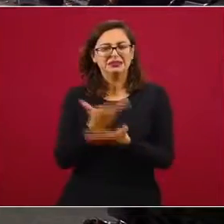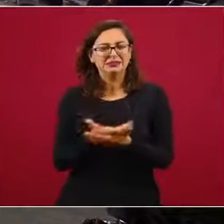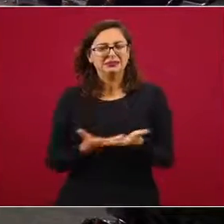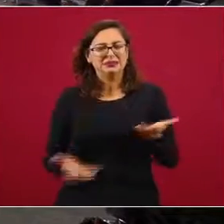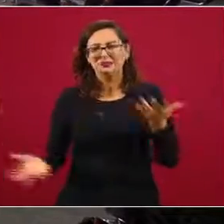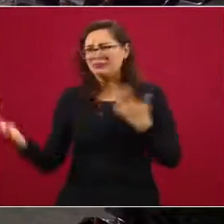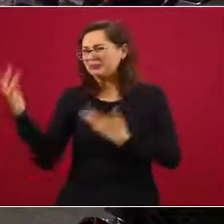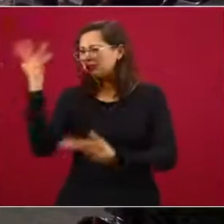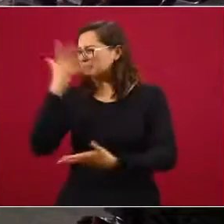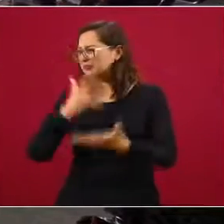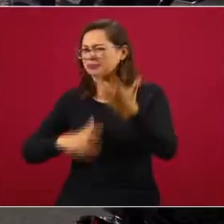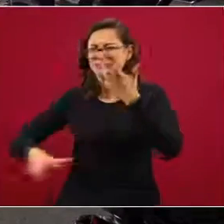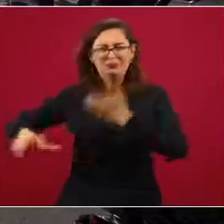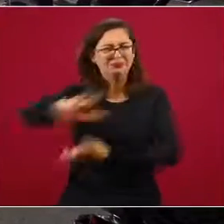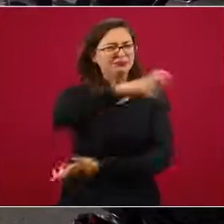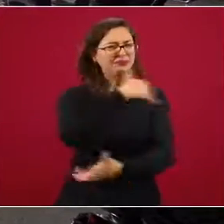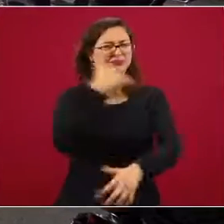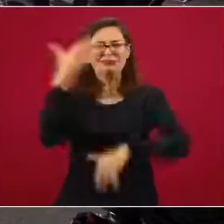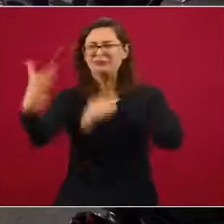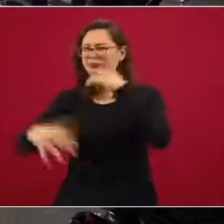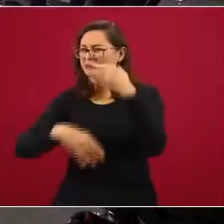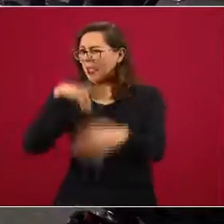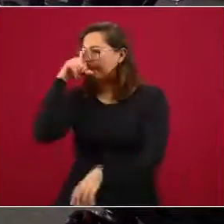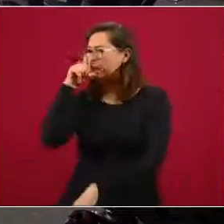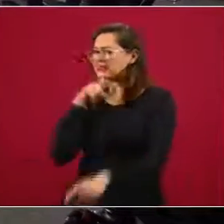corrupción por todos lados.